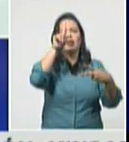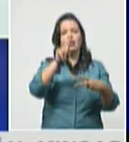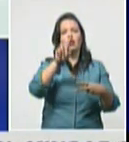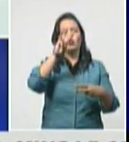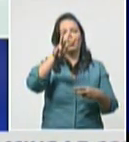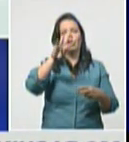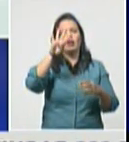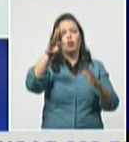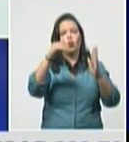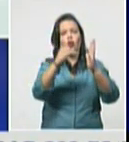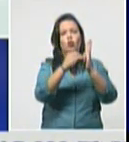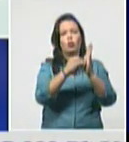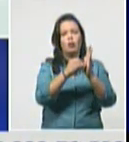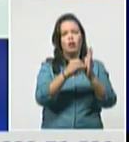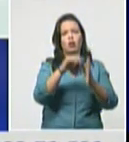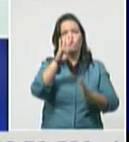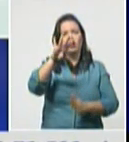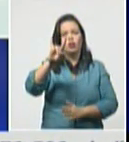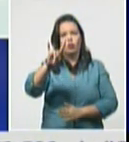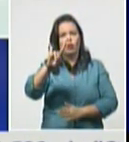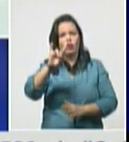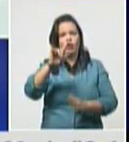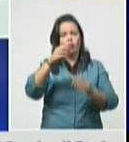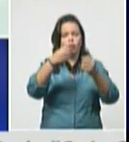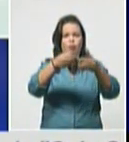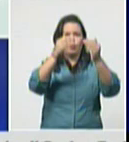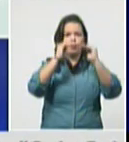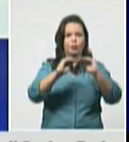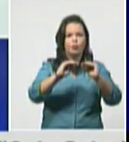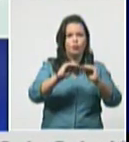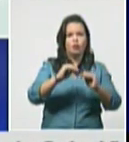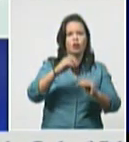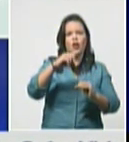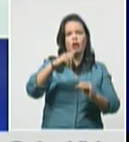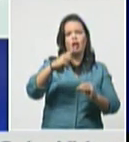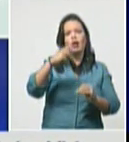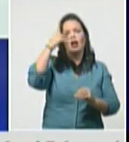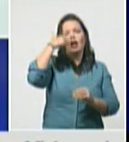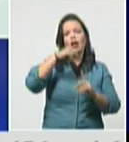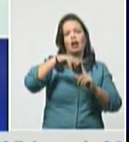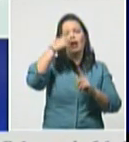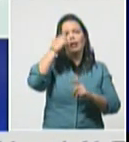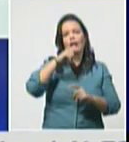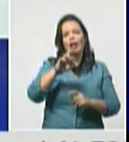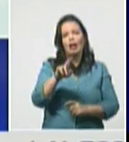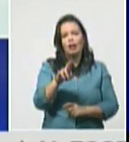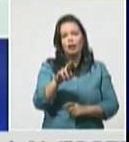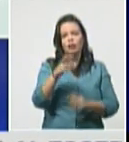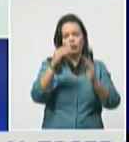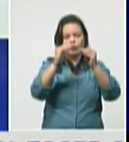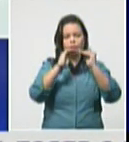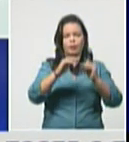134.049, Qatar, España, Estados Unidos con